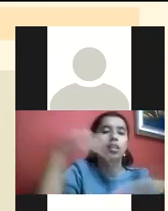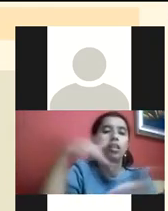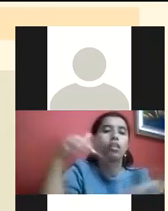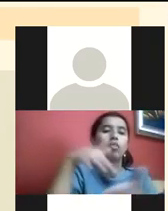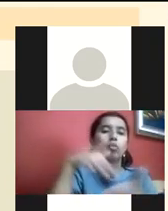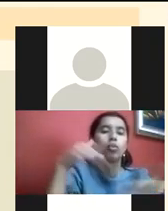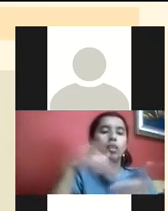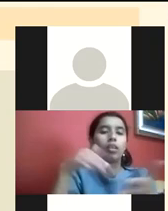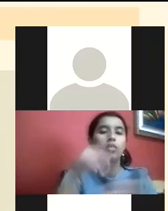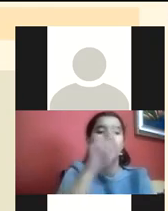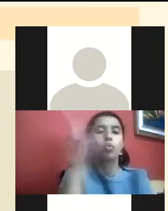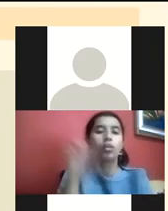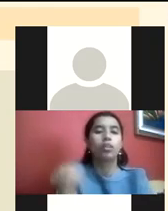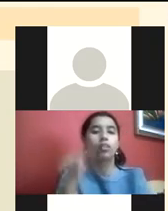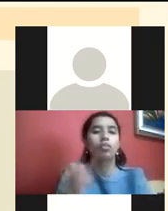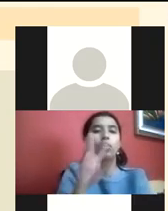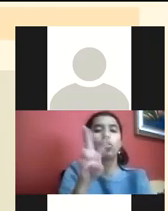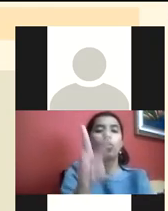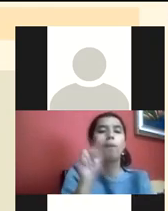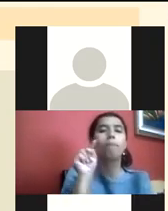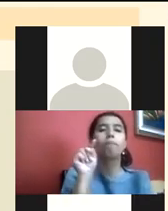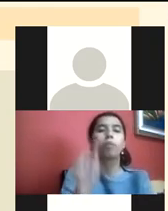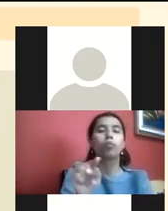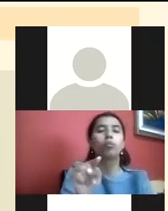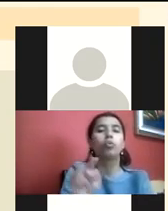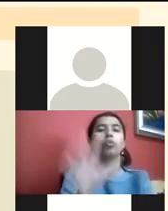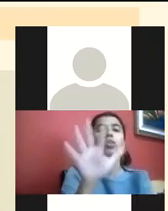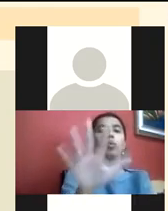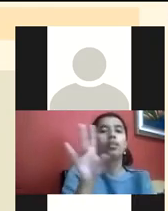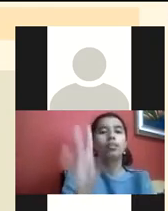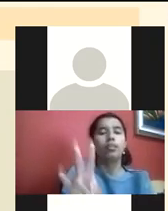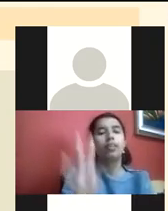Y nuestro Z es 2.575.